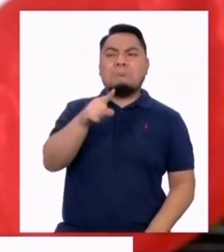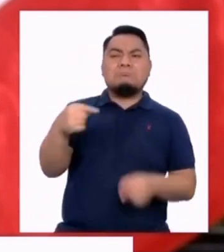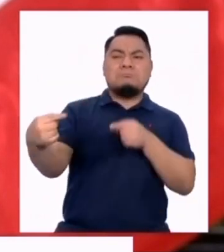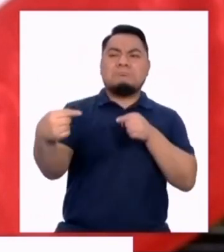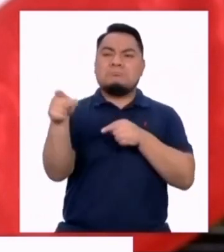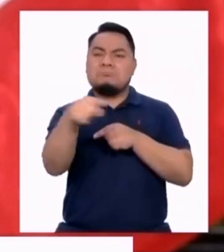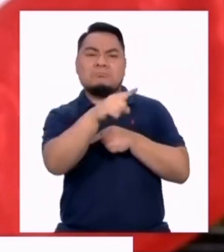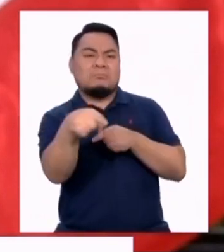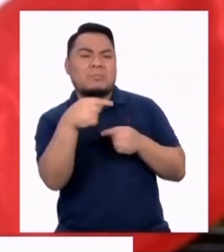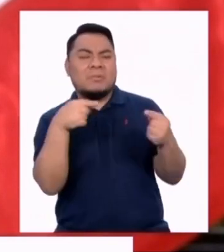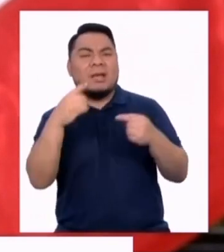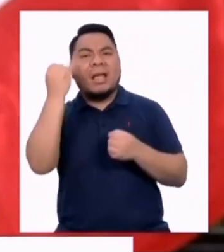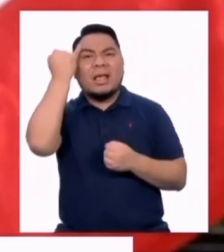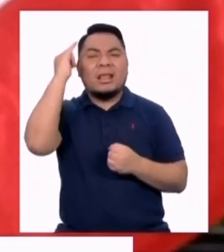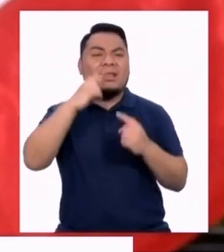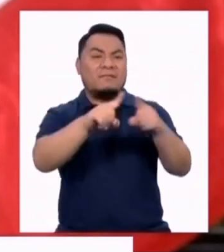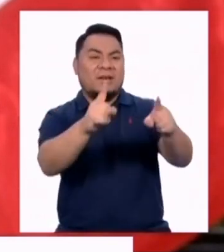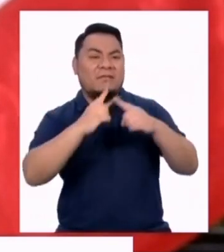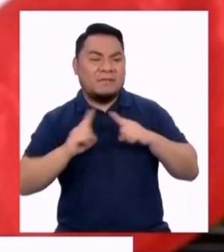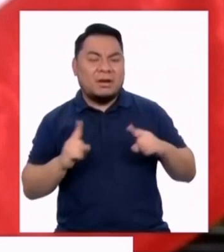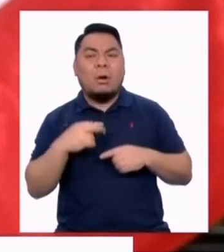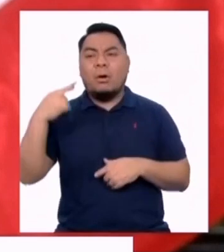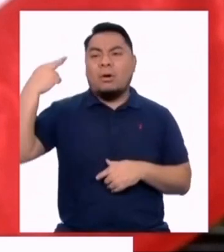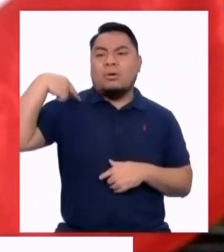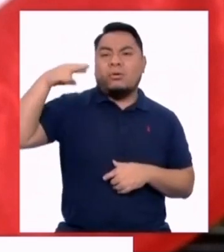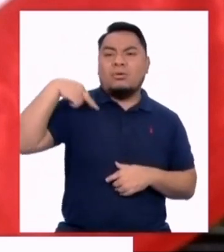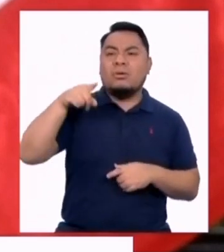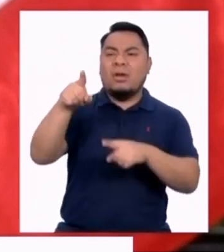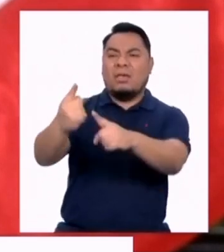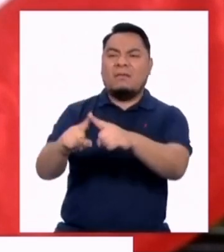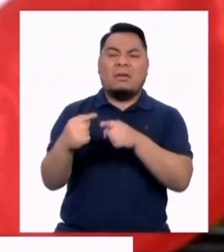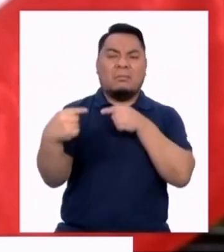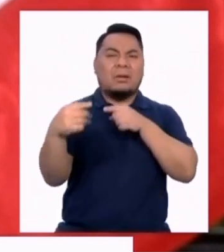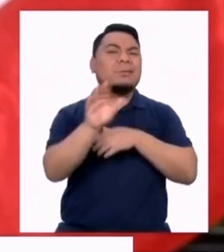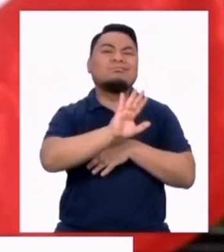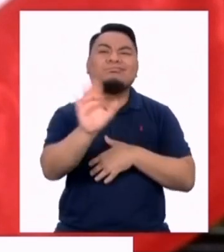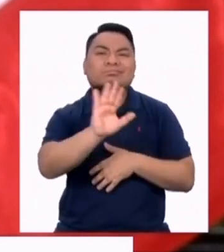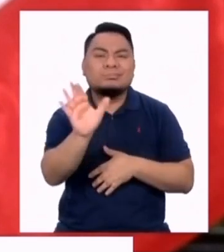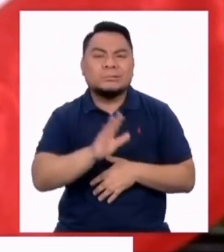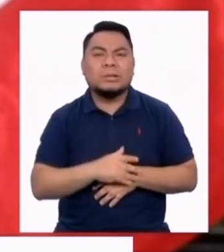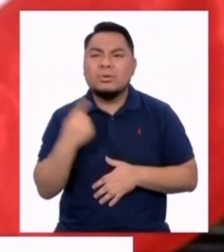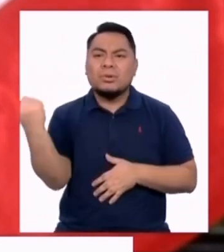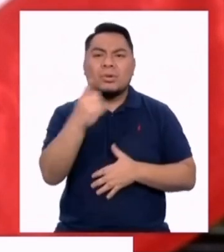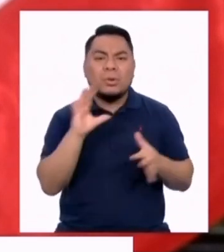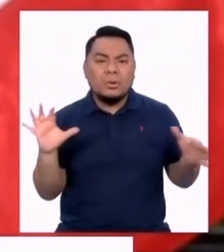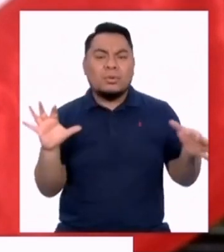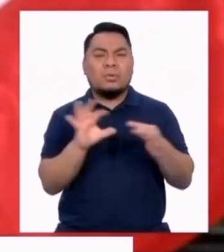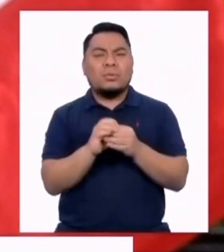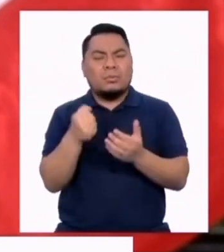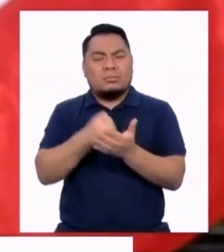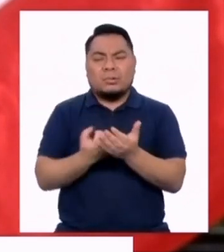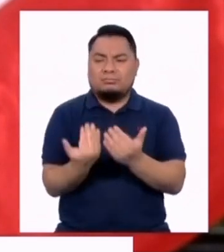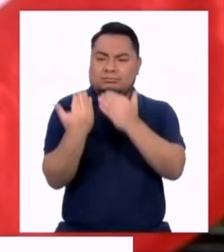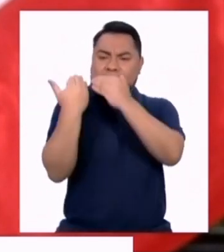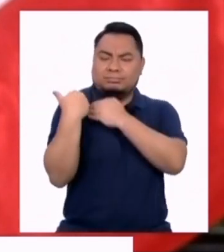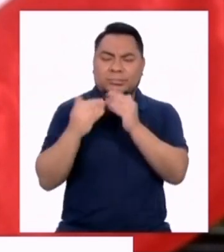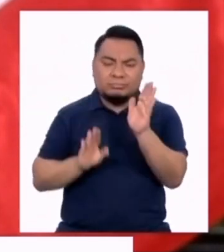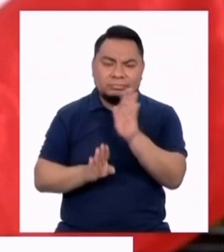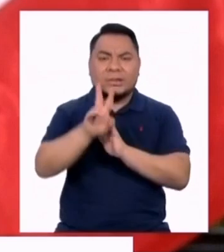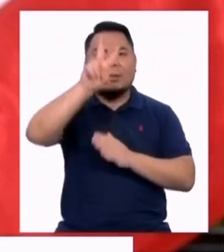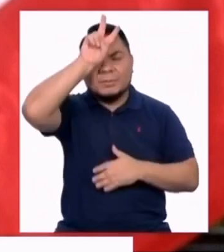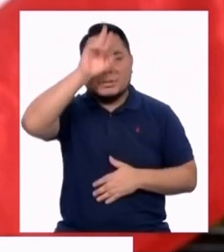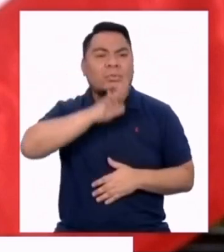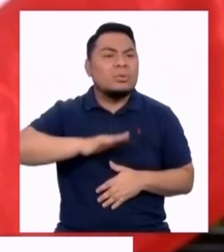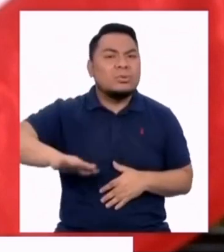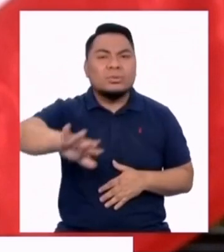pongamos el hombro para sacar adelante en nuestro país por nosotros por nuestras familias por las